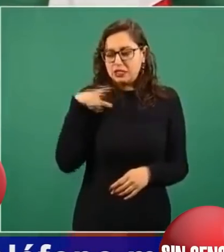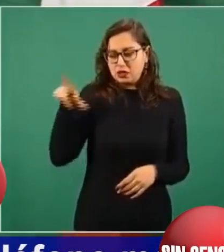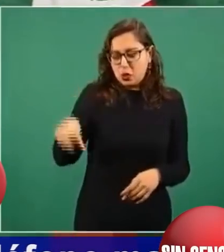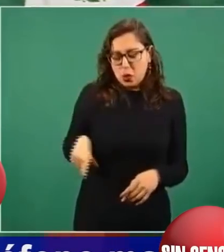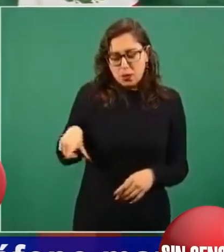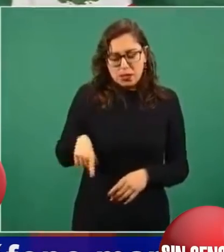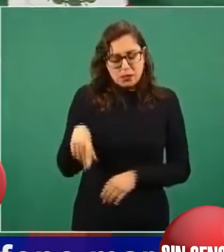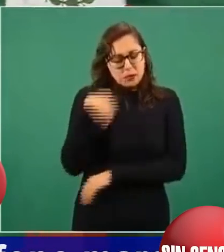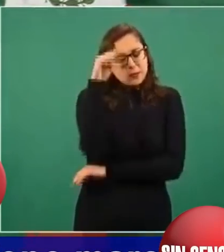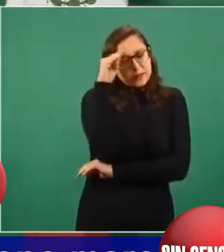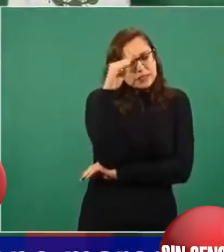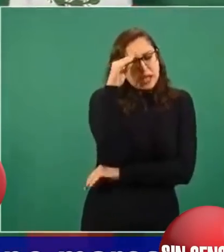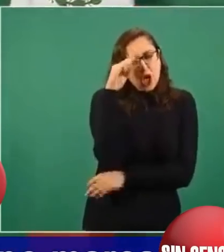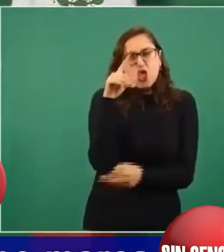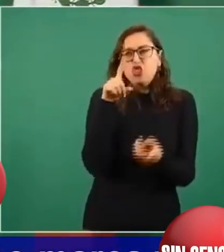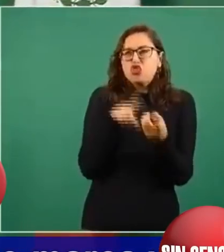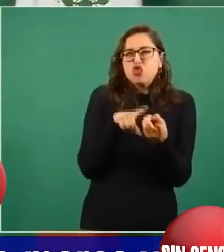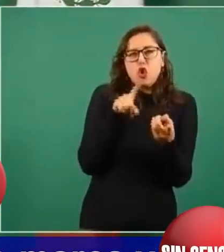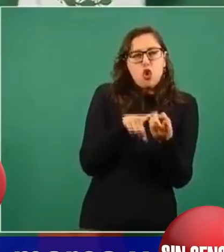en